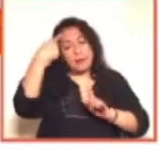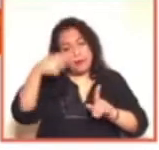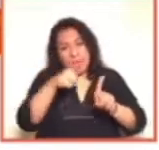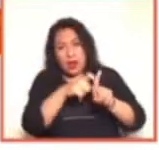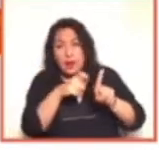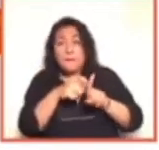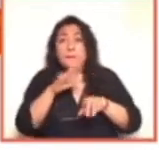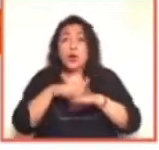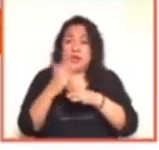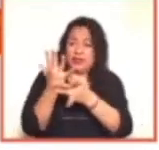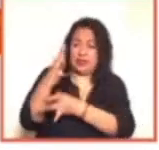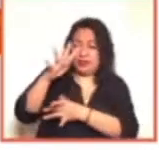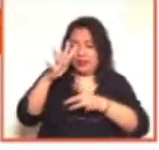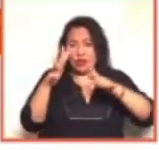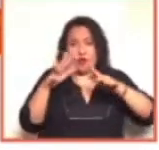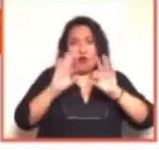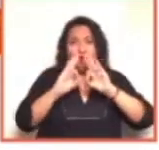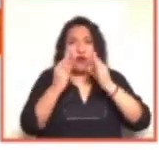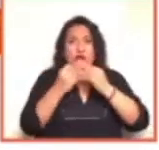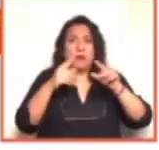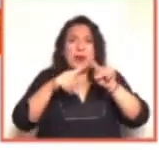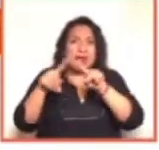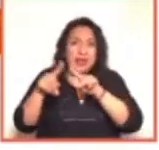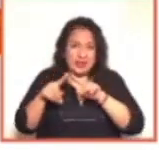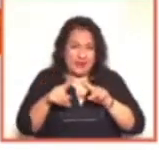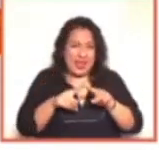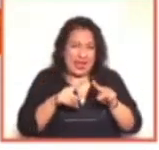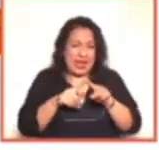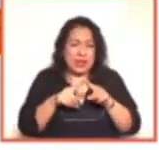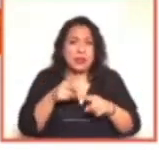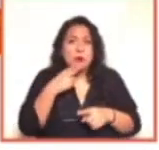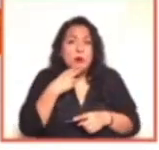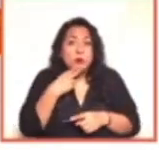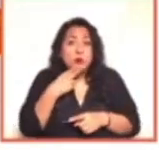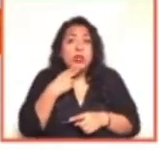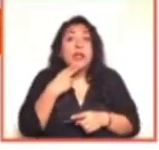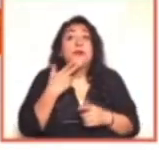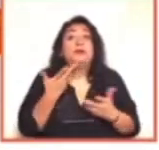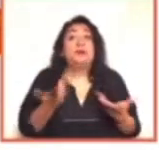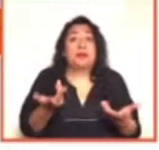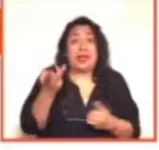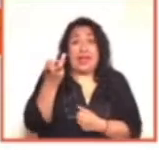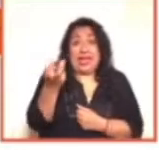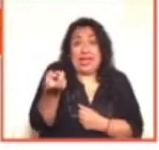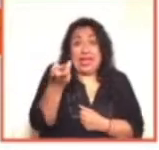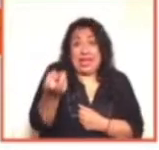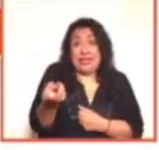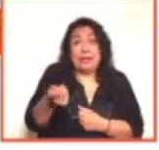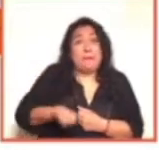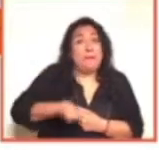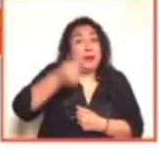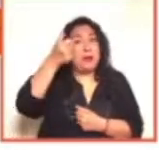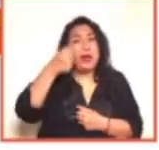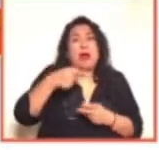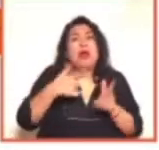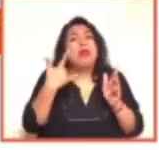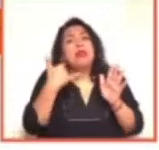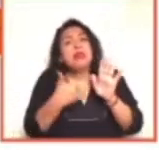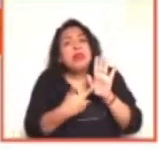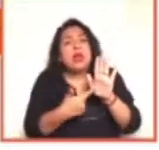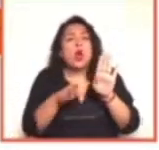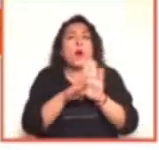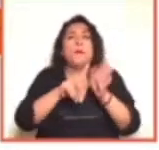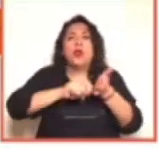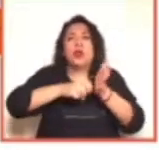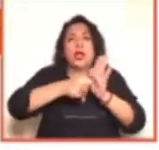se manipulan de diferentes formas, a esto le llamamos técnica. Y entonces, esta que inició siendo una exhibición de técnicas, la